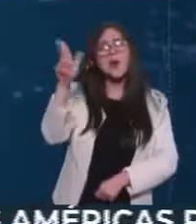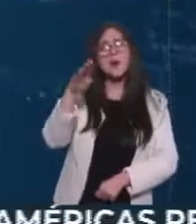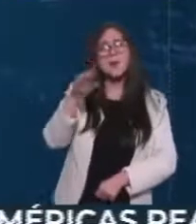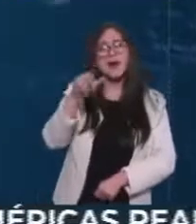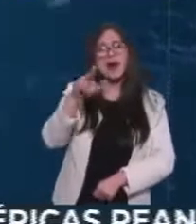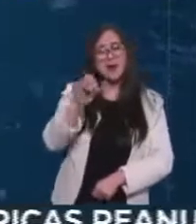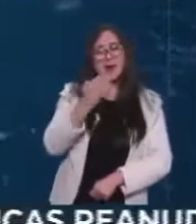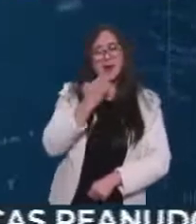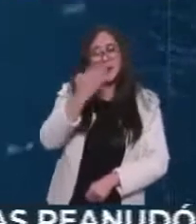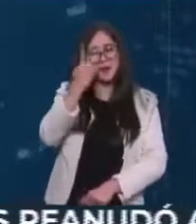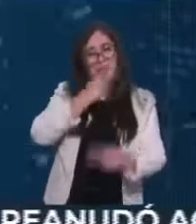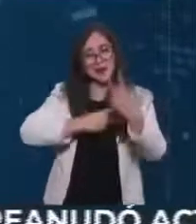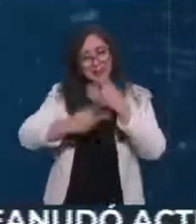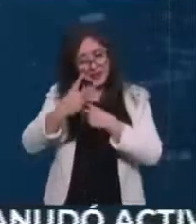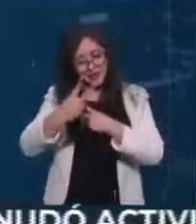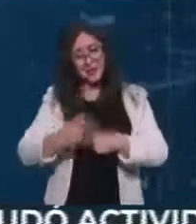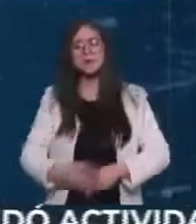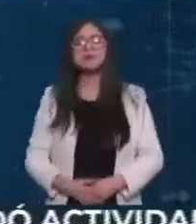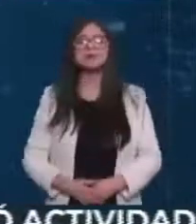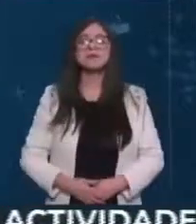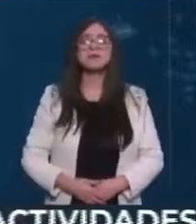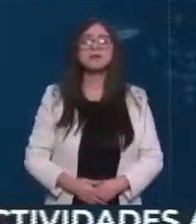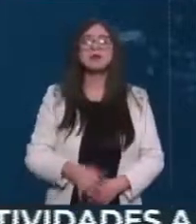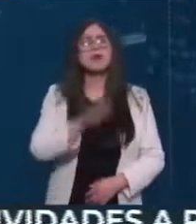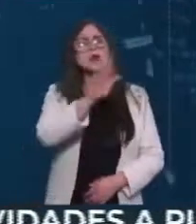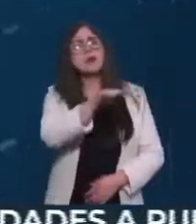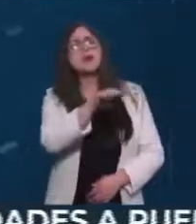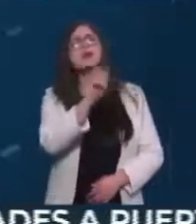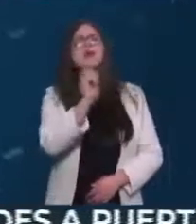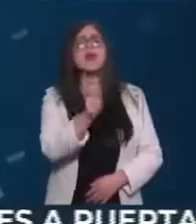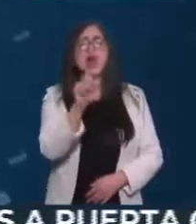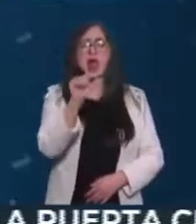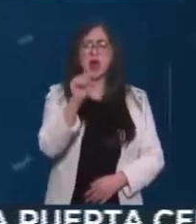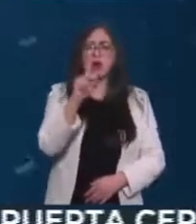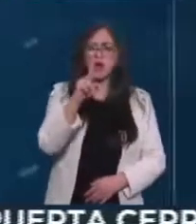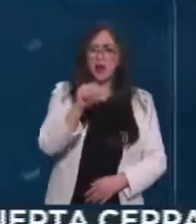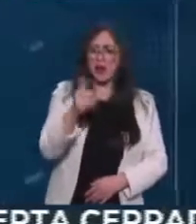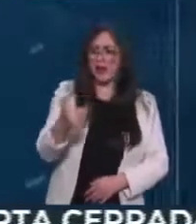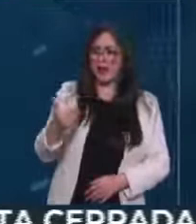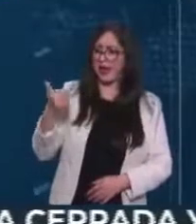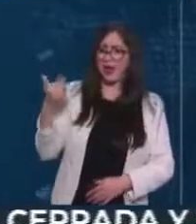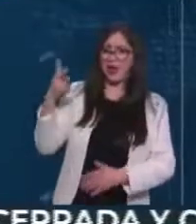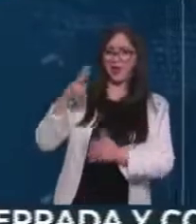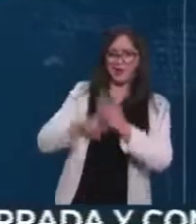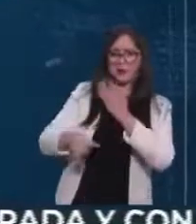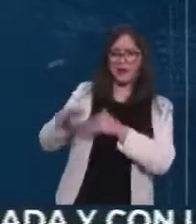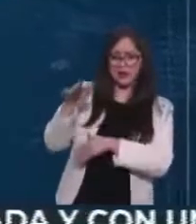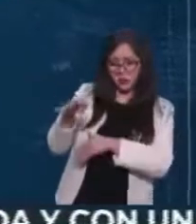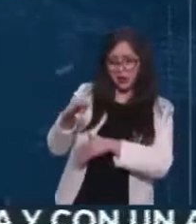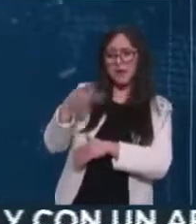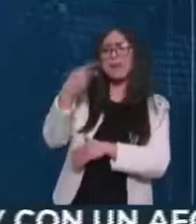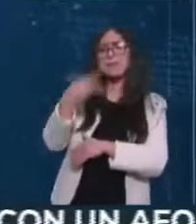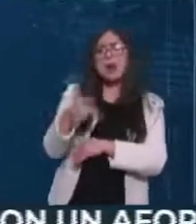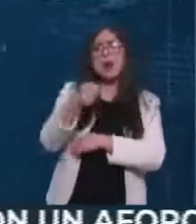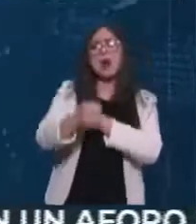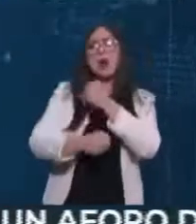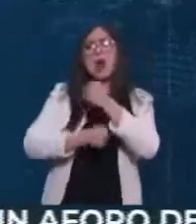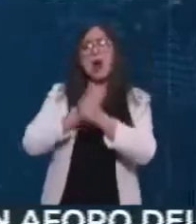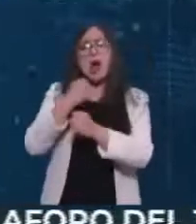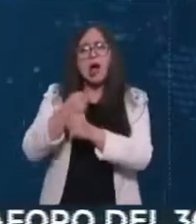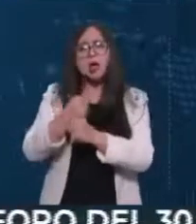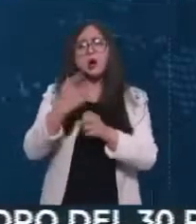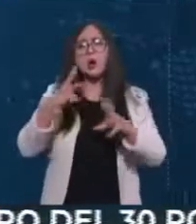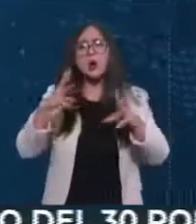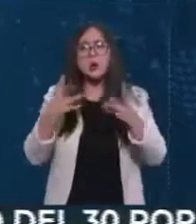Víctor, ocurrió ¿qué tal? entre que se hace esta auditoría que corresponde al 2019 y el año de ejercicio de la cuenta pública